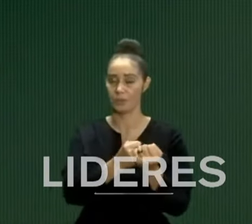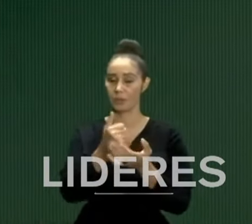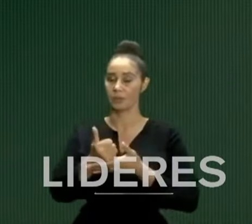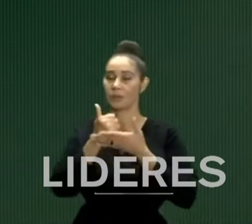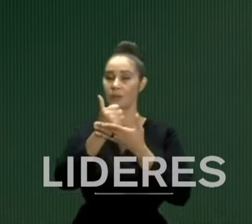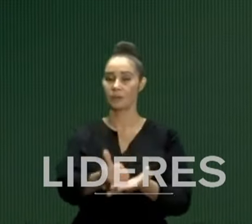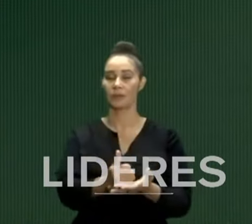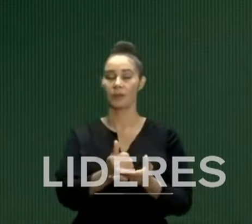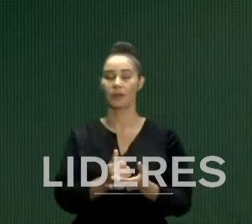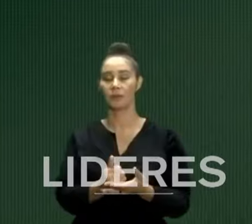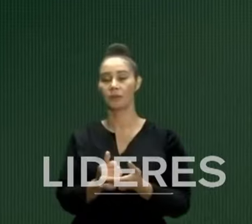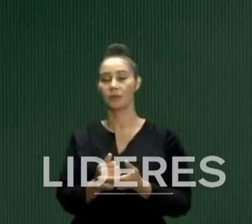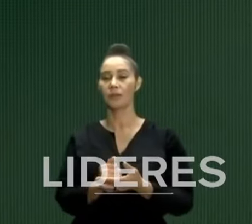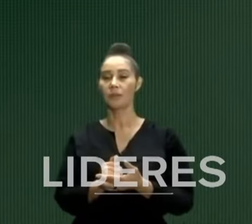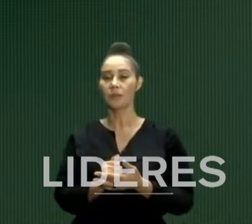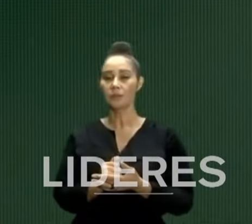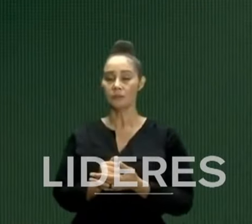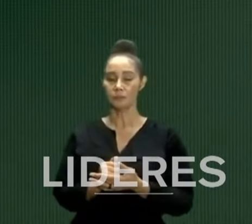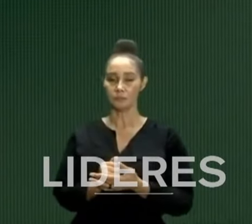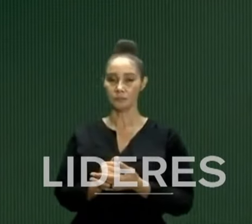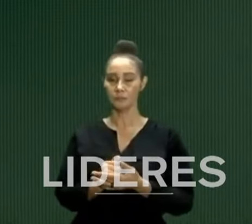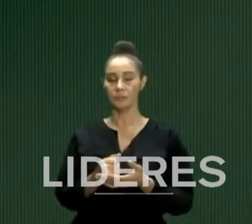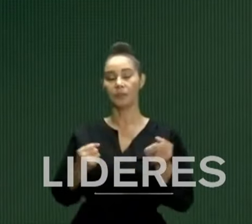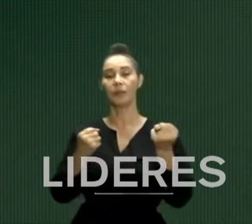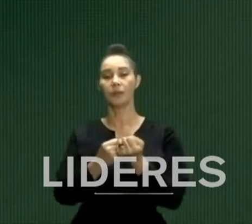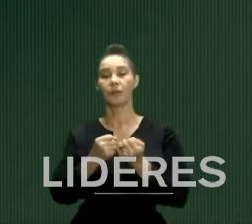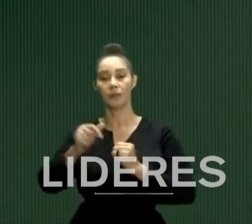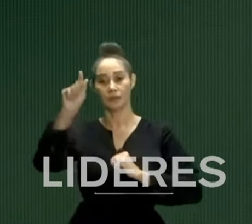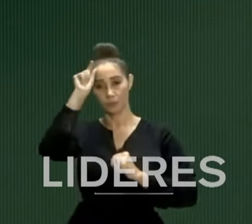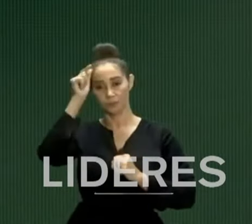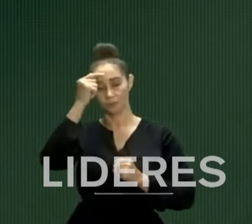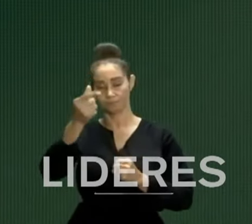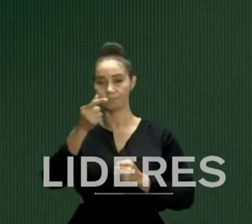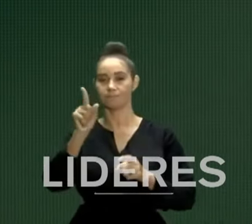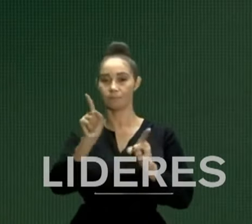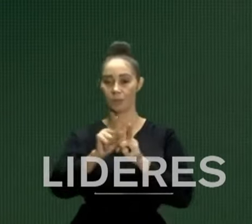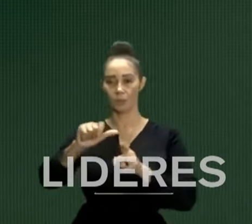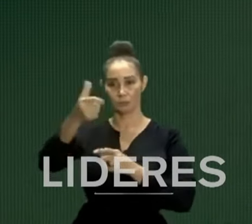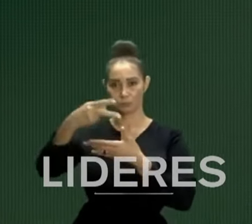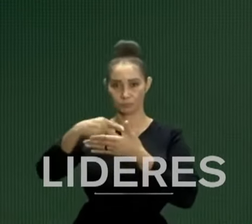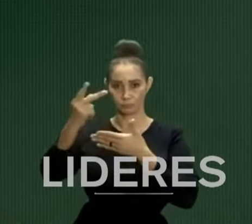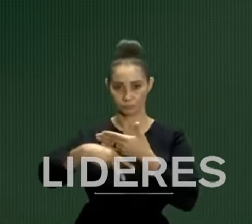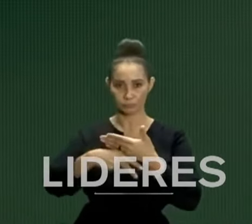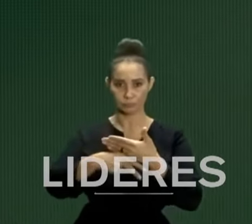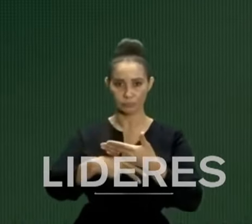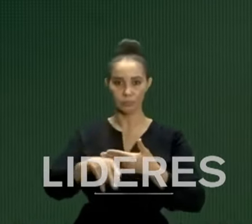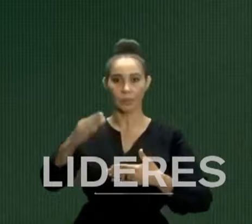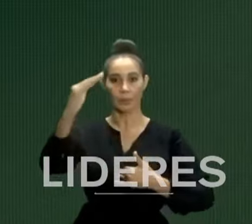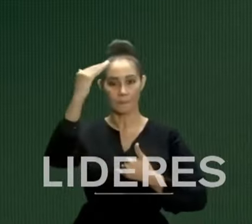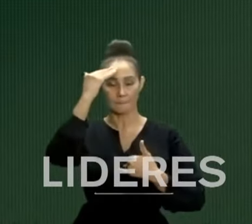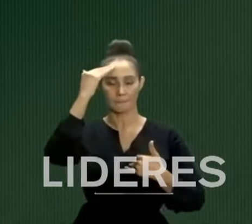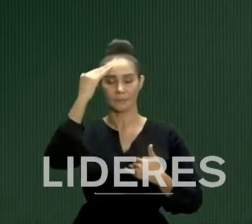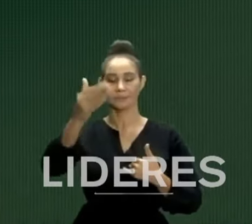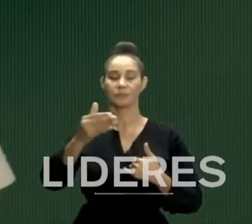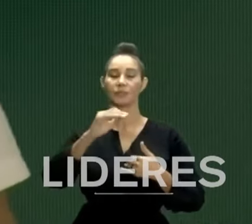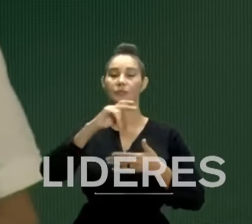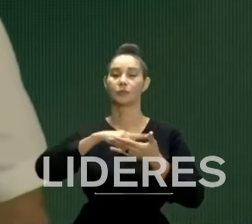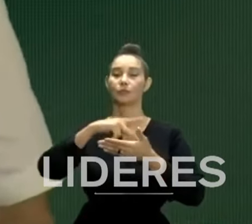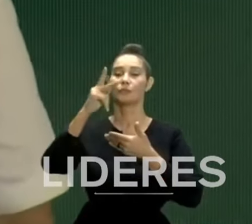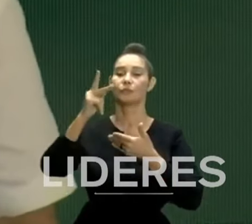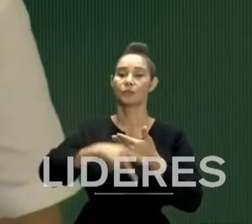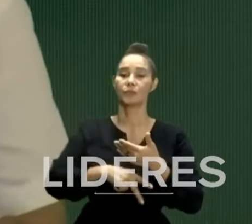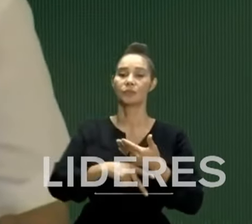que ha apoyado al ayuntamiento, que ha apoyado al gobierno también en otros proyectos, porque saben que son